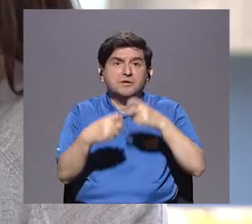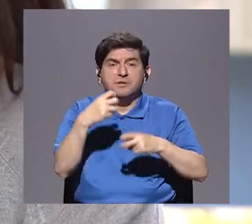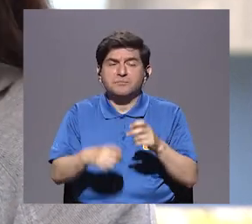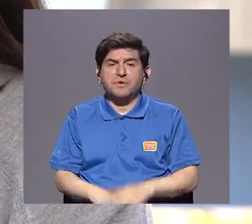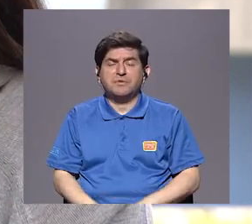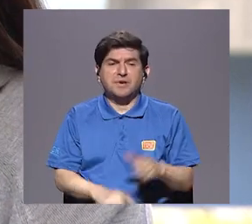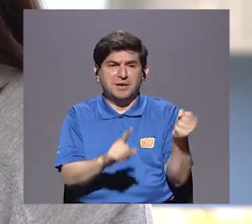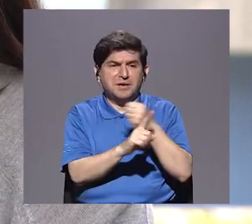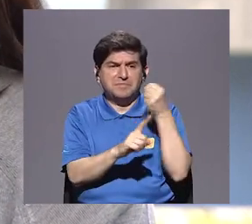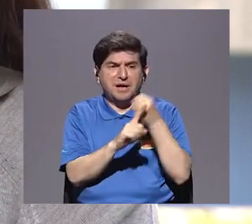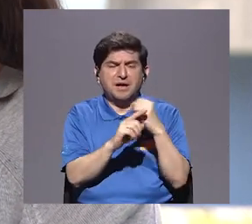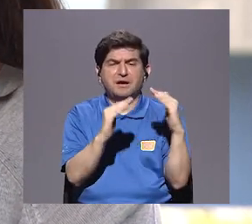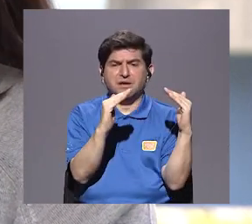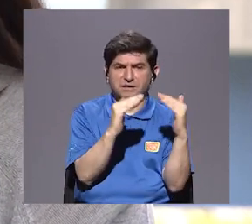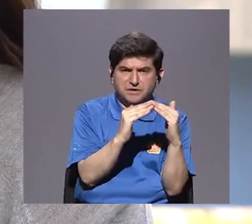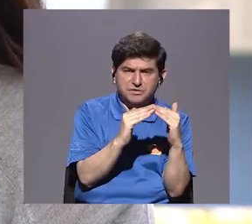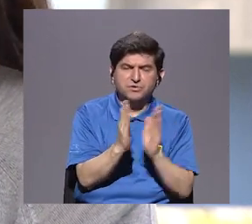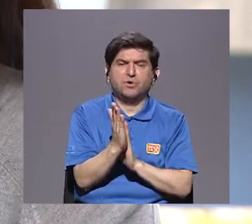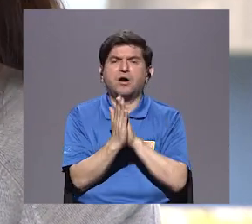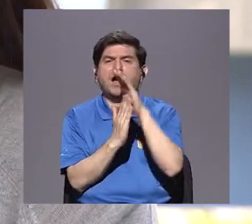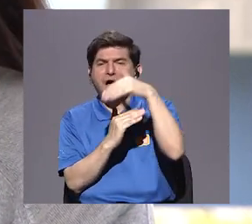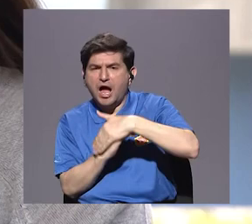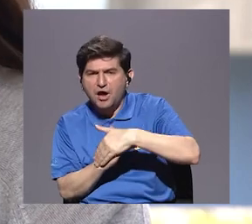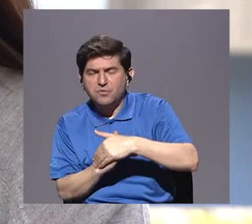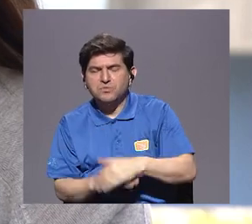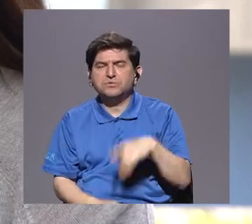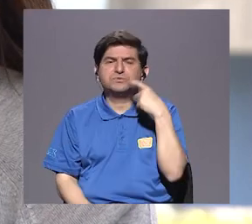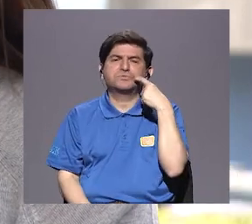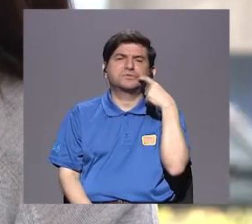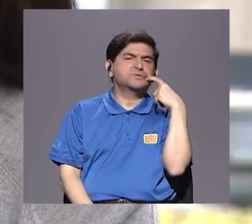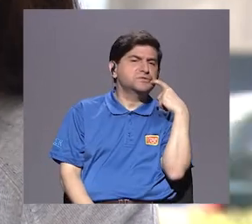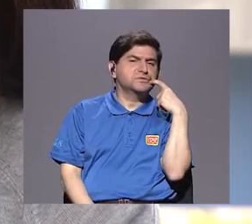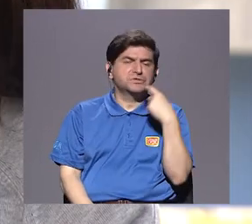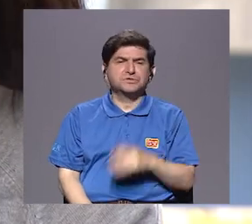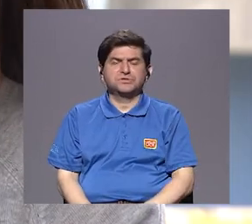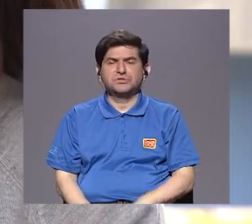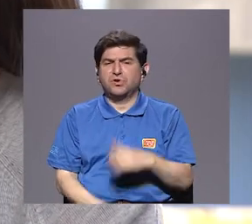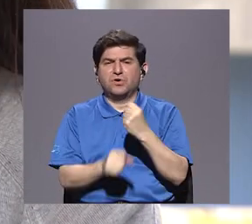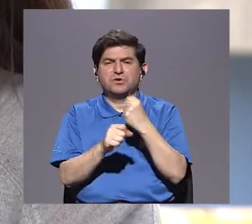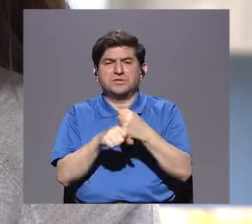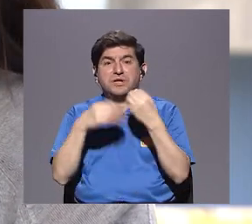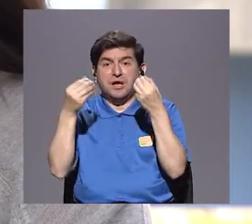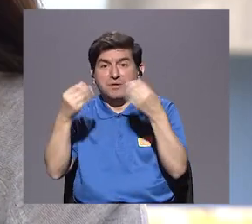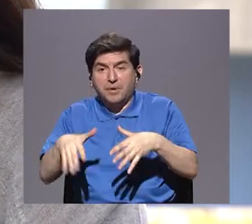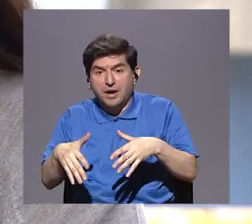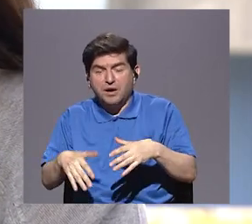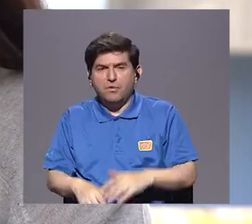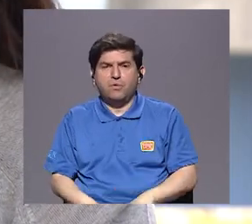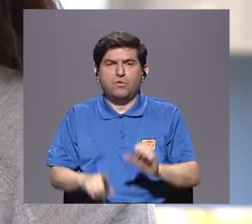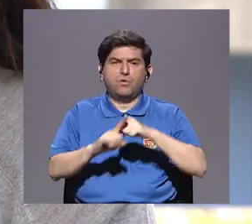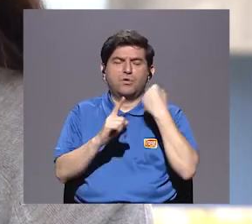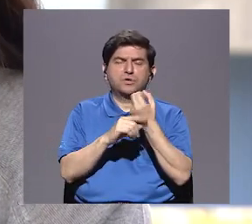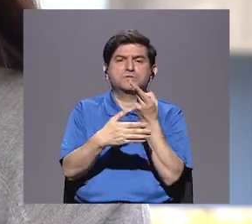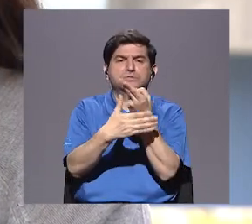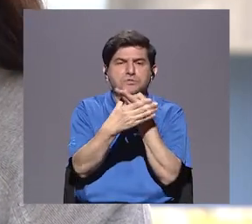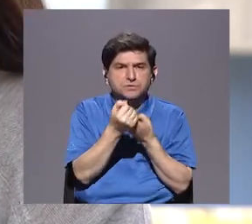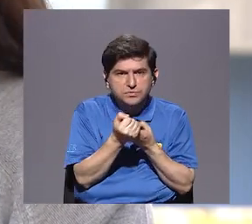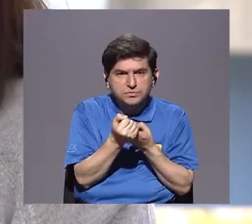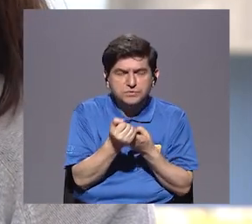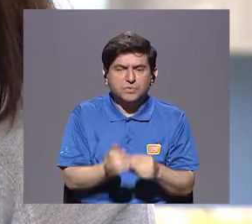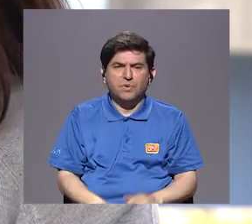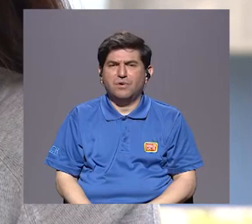de agresión en su casa, de abuso, de adicción, perder su trabajo, una situación con su